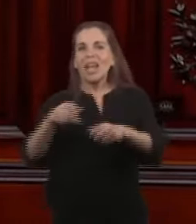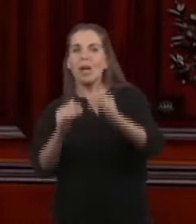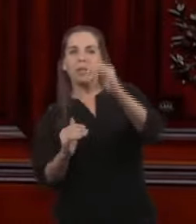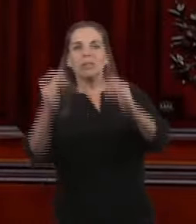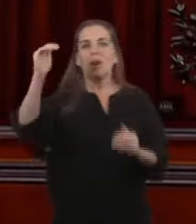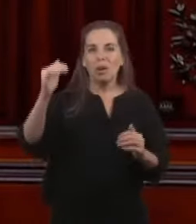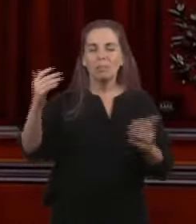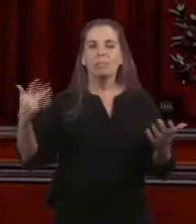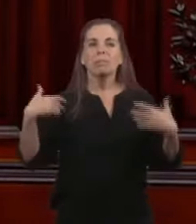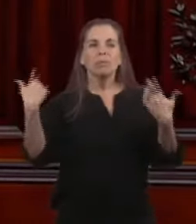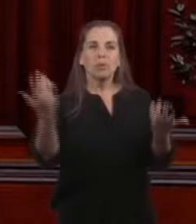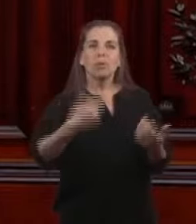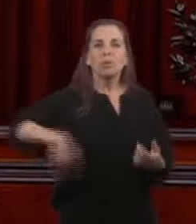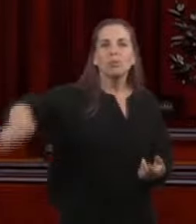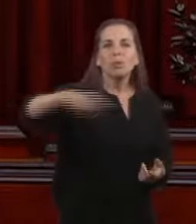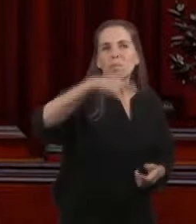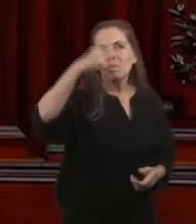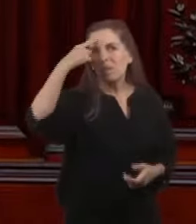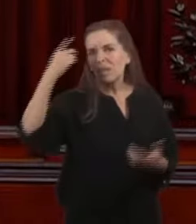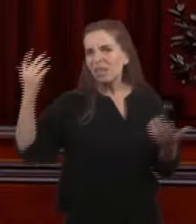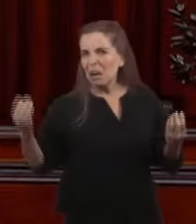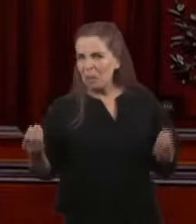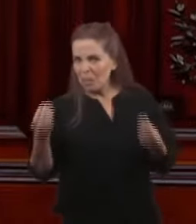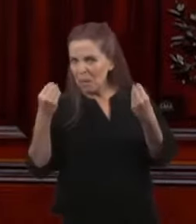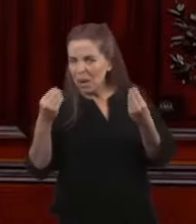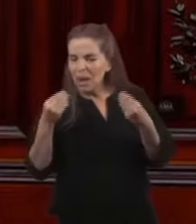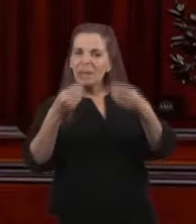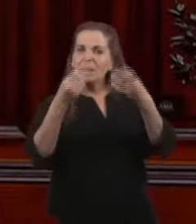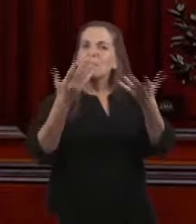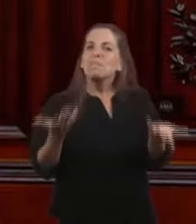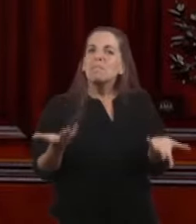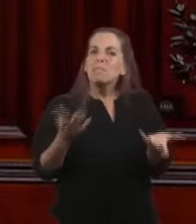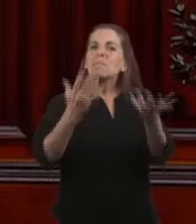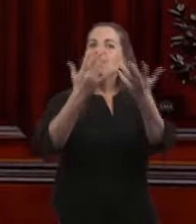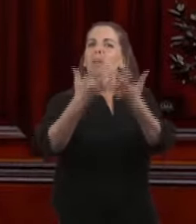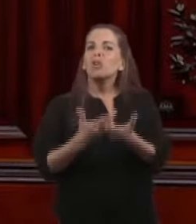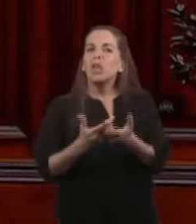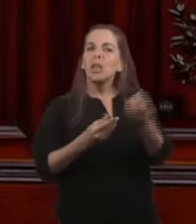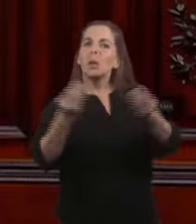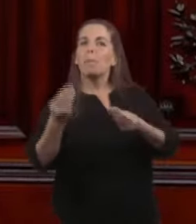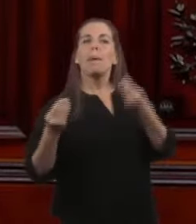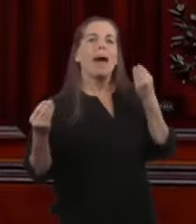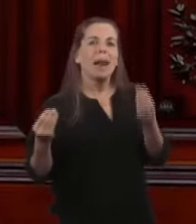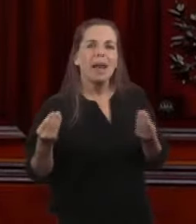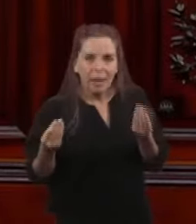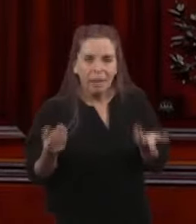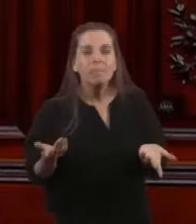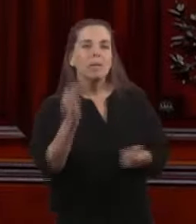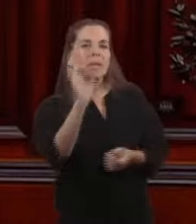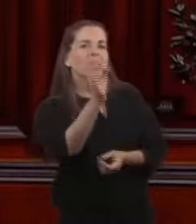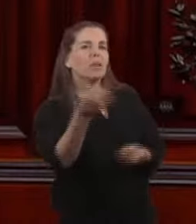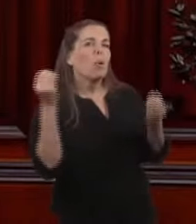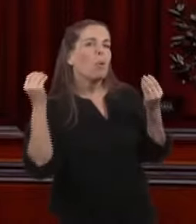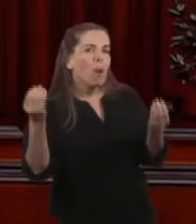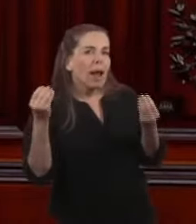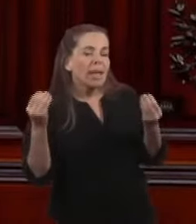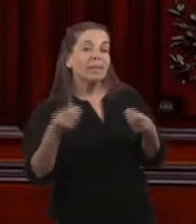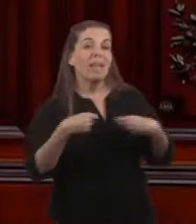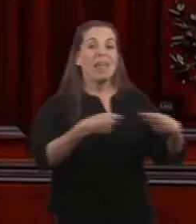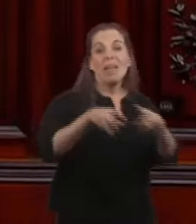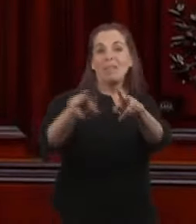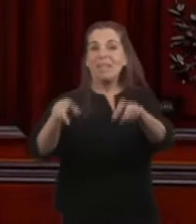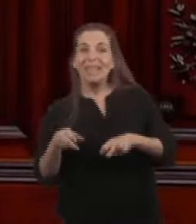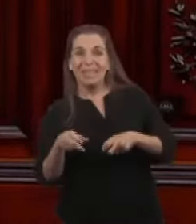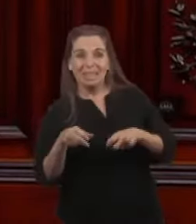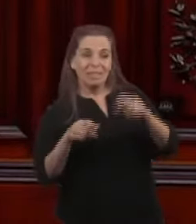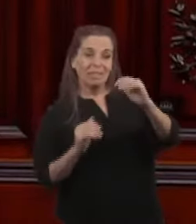preguntarán entonces a quién le puede servir Este modelo bueno saben Cuál es la madre del déficit la razón por la cual